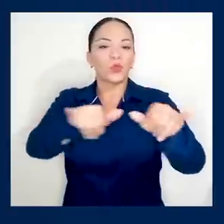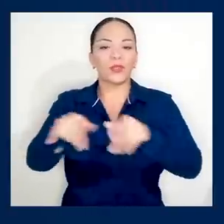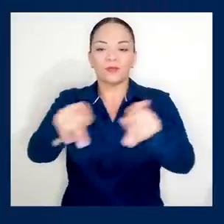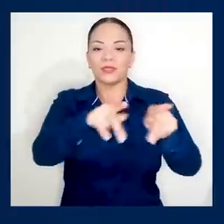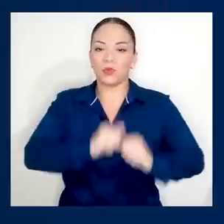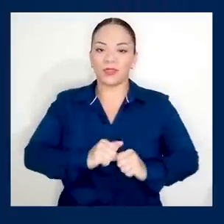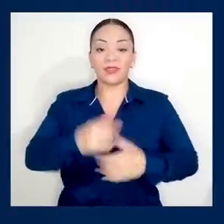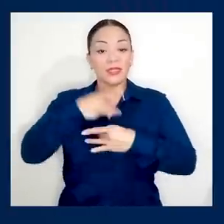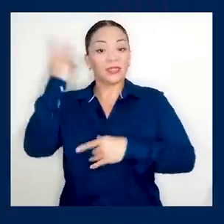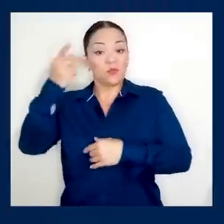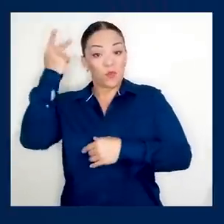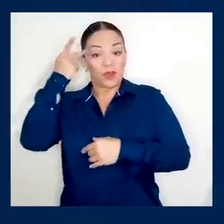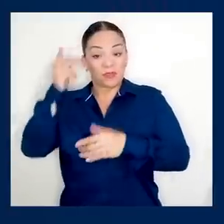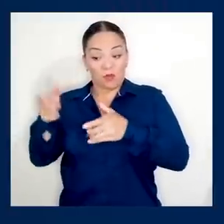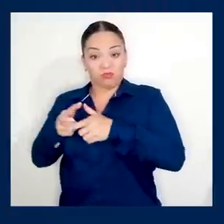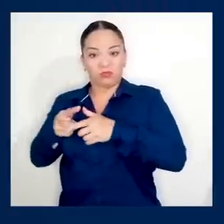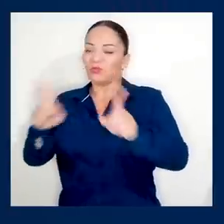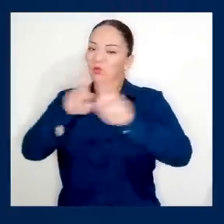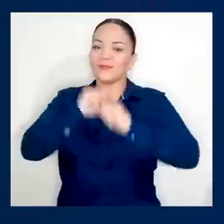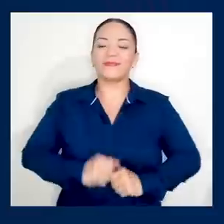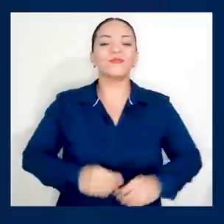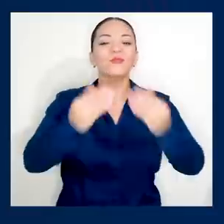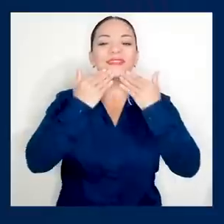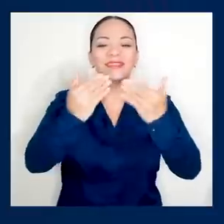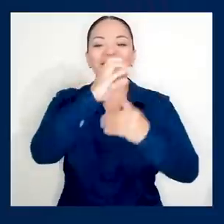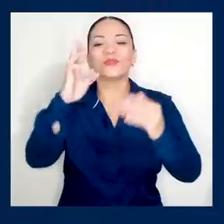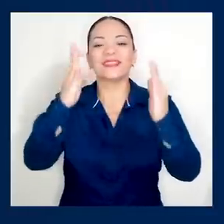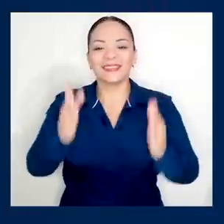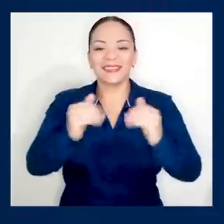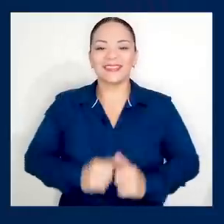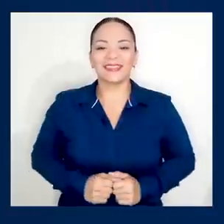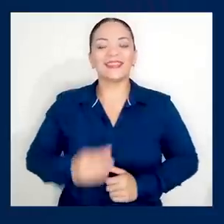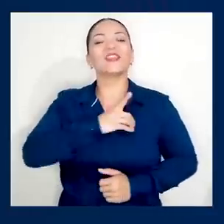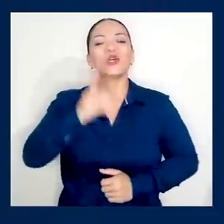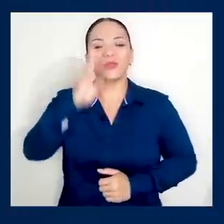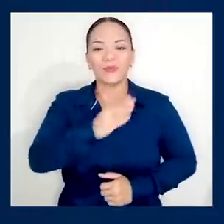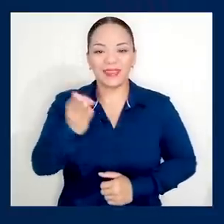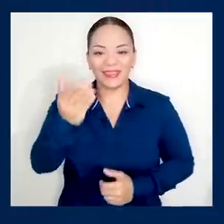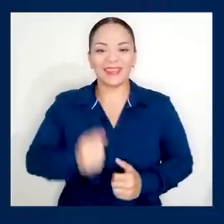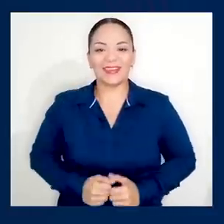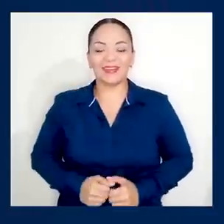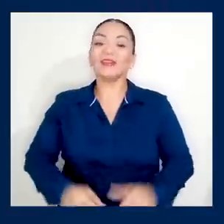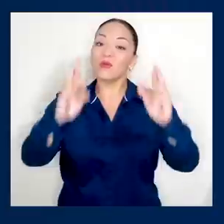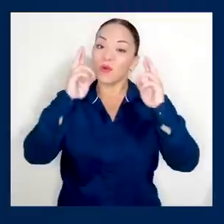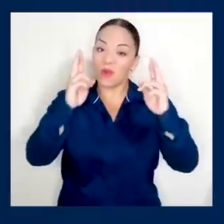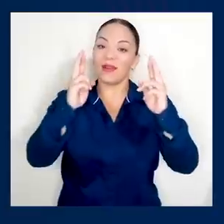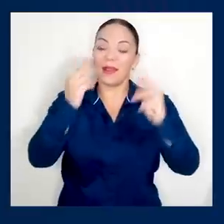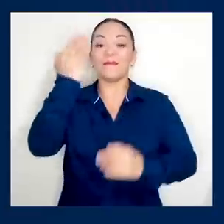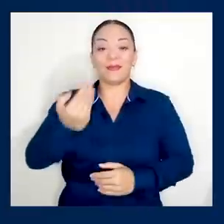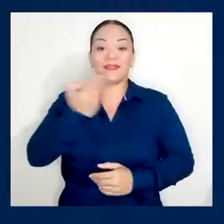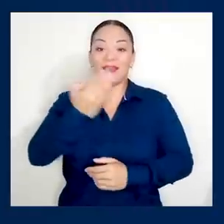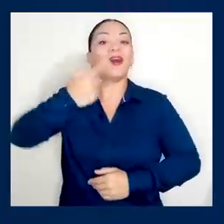sobre intereses políticos estrechos. Muchísimas gracias, compatriotas. Que Dios los bendiga y ojalá